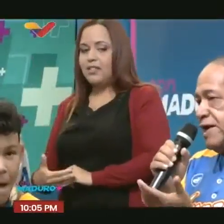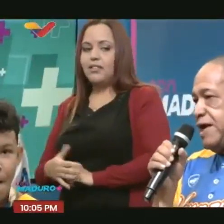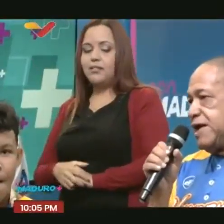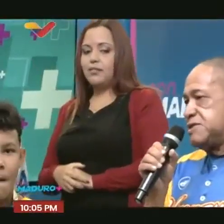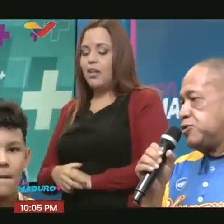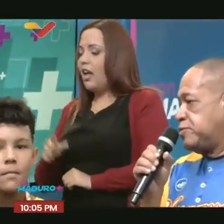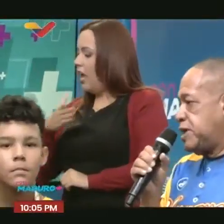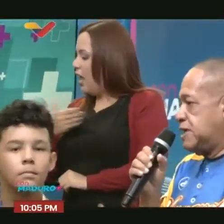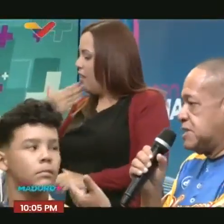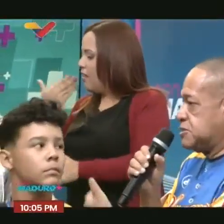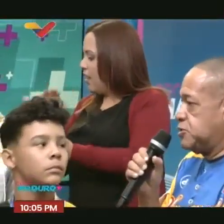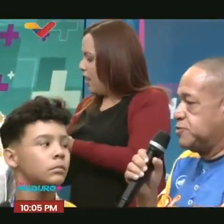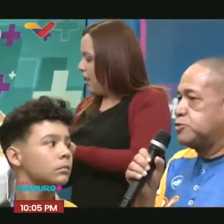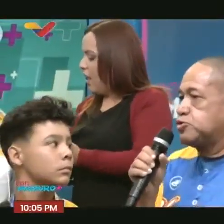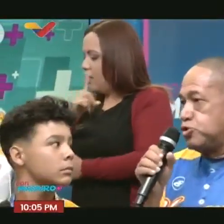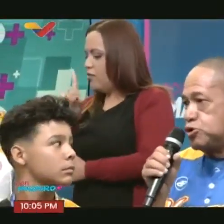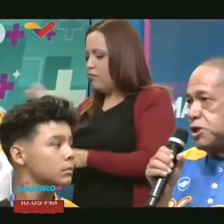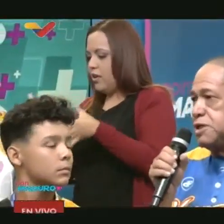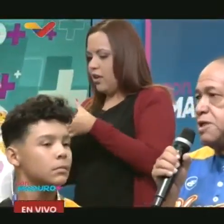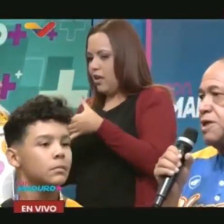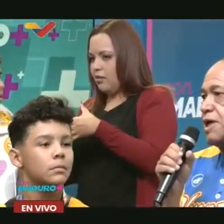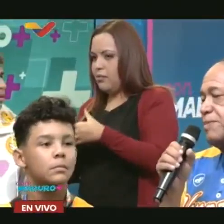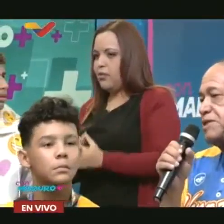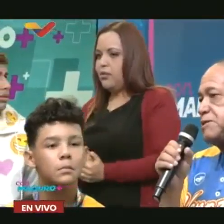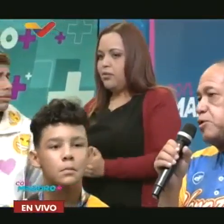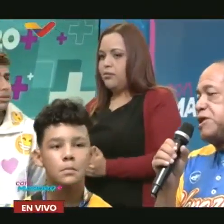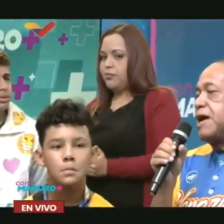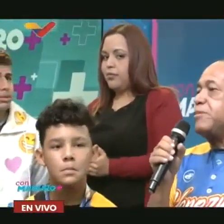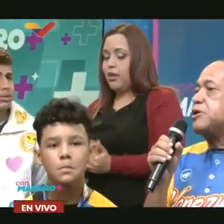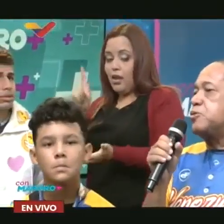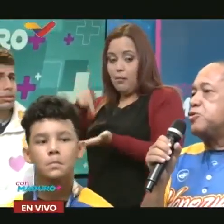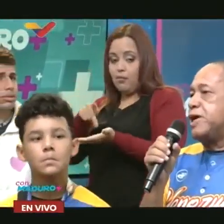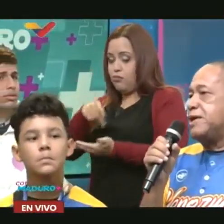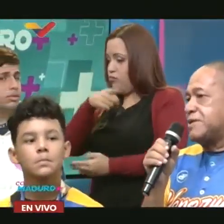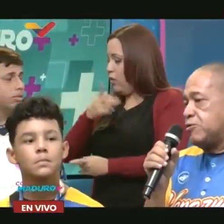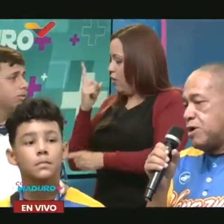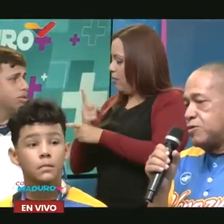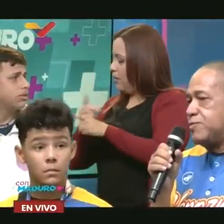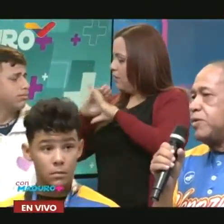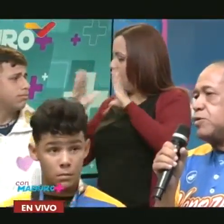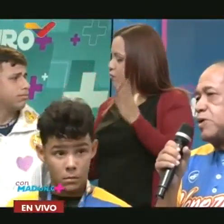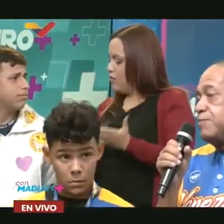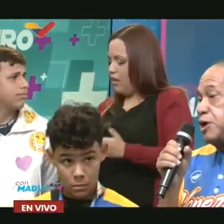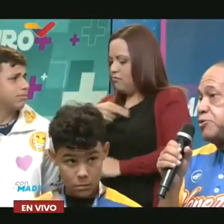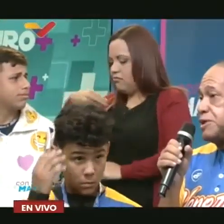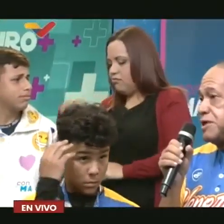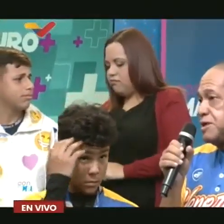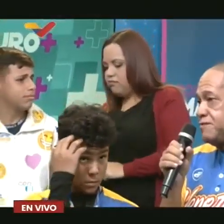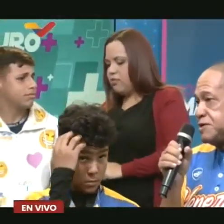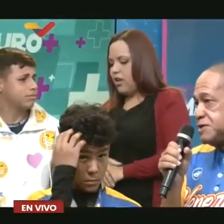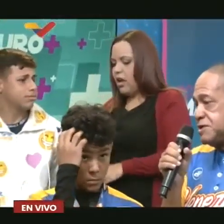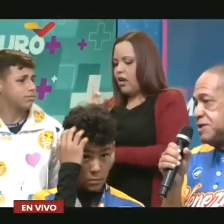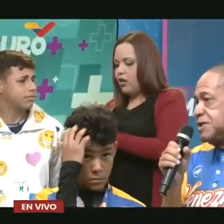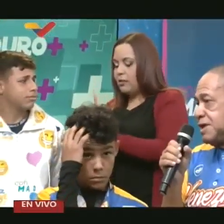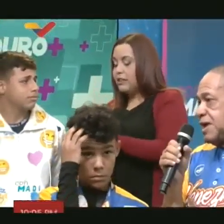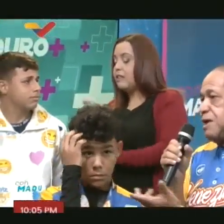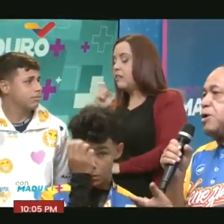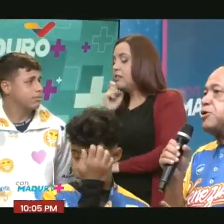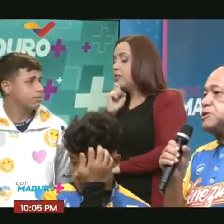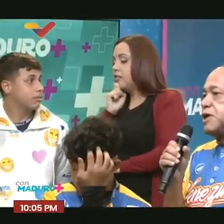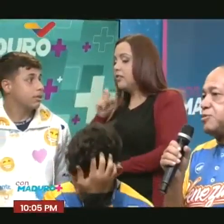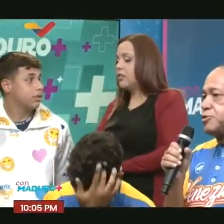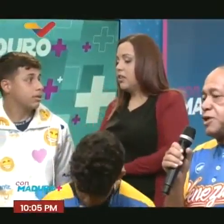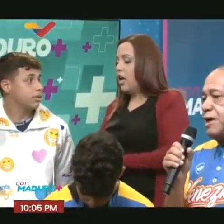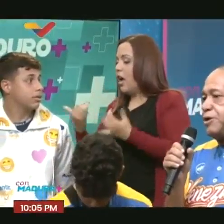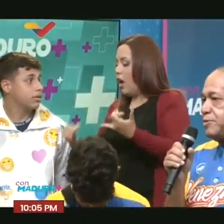queremos darle las gracias en nombre de la selección sub-12 que participó en este campeonato mundial en Taiwán, un campeonato bastante difícil.